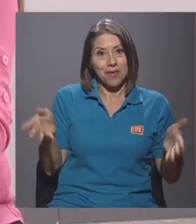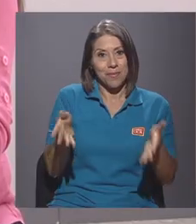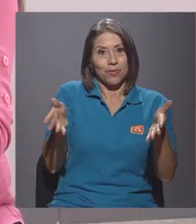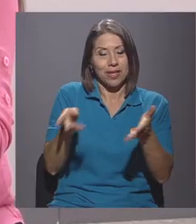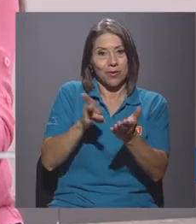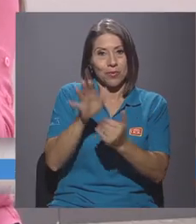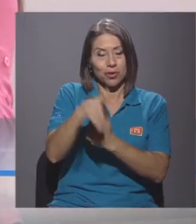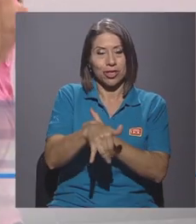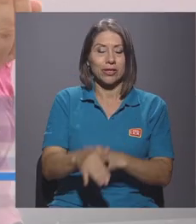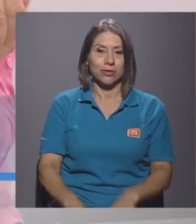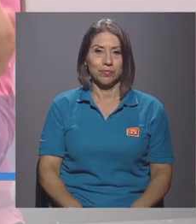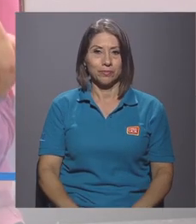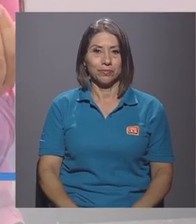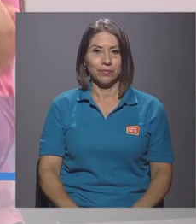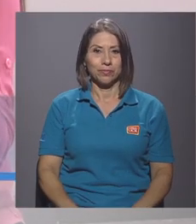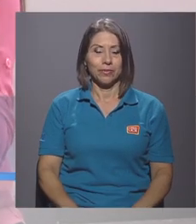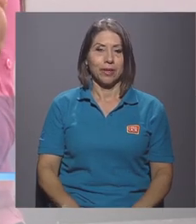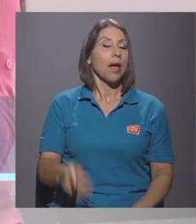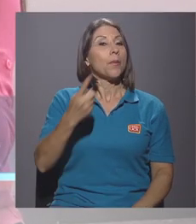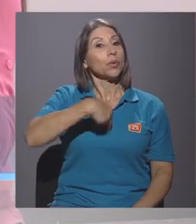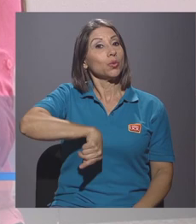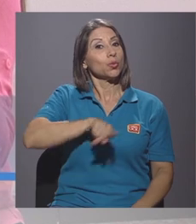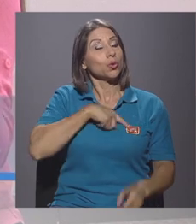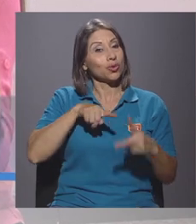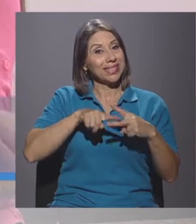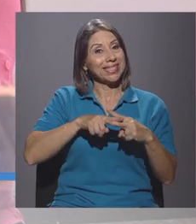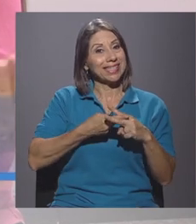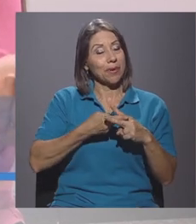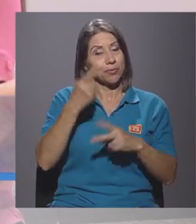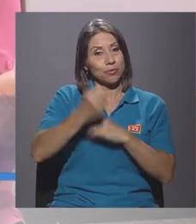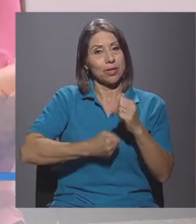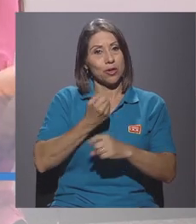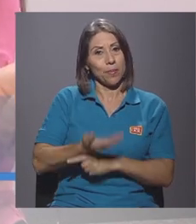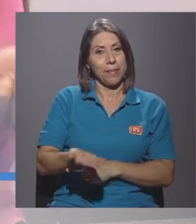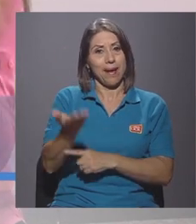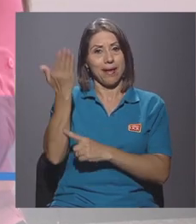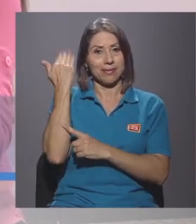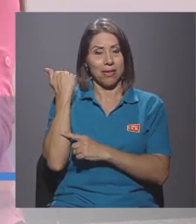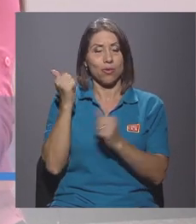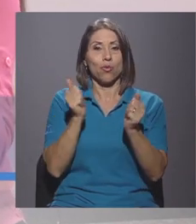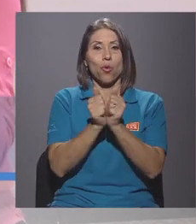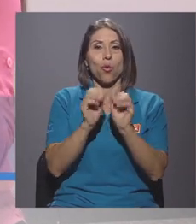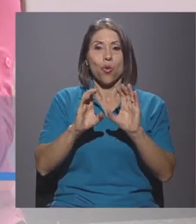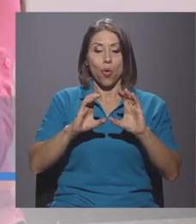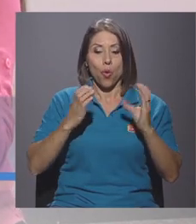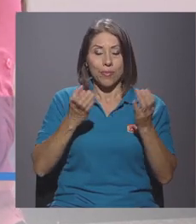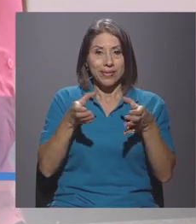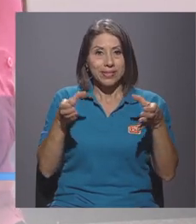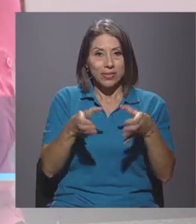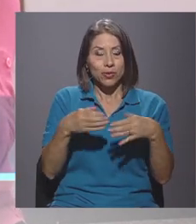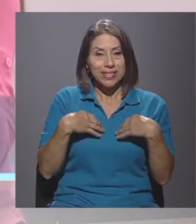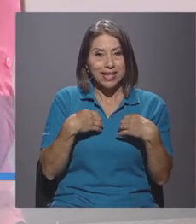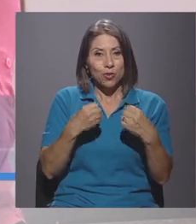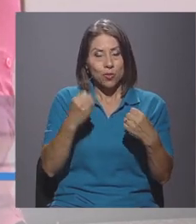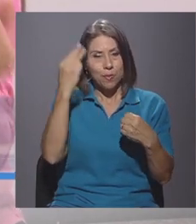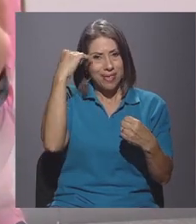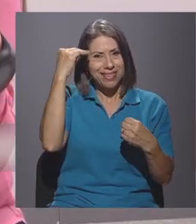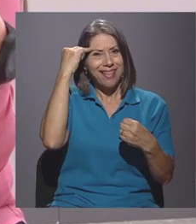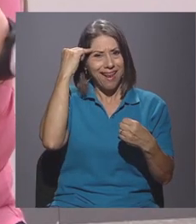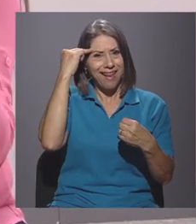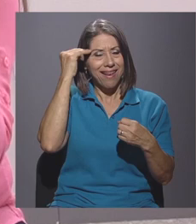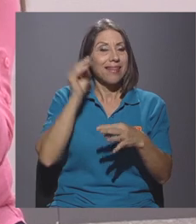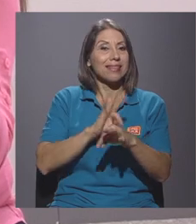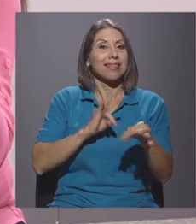hemos iniciado el año pasado con una comisión de salud mental, los talleres de tejido se han